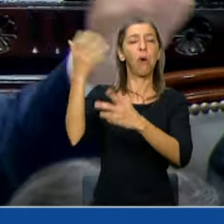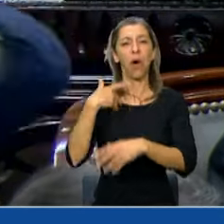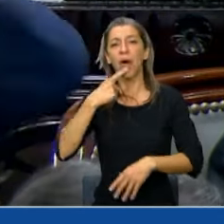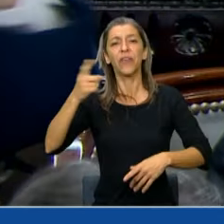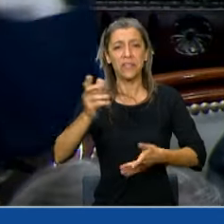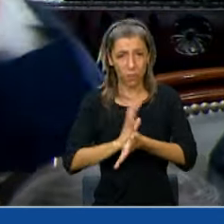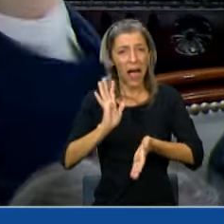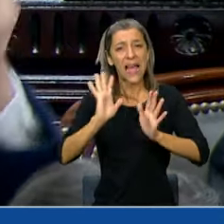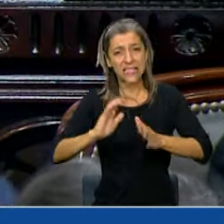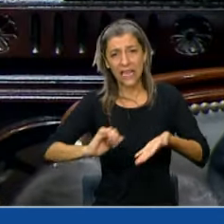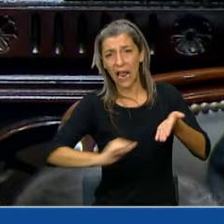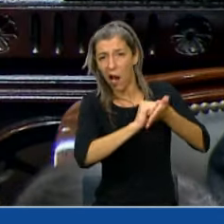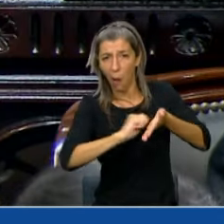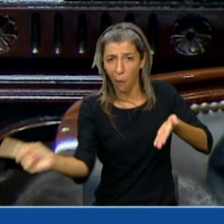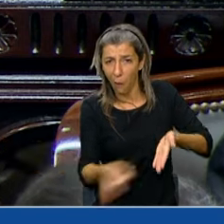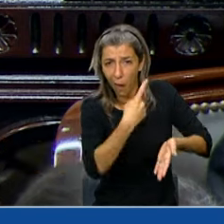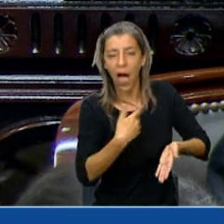platos nunca